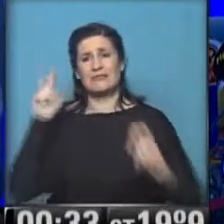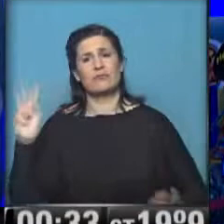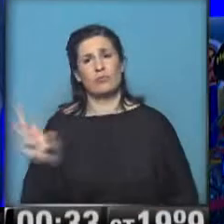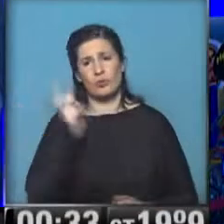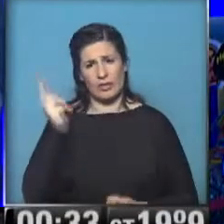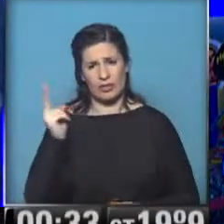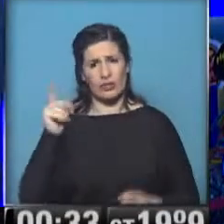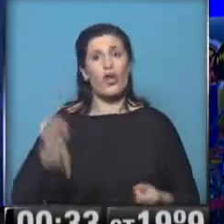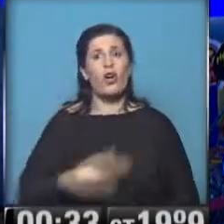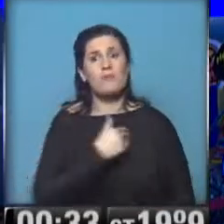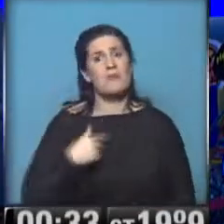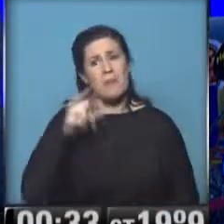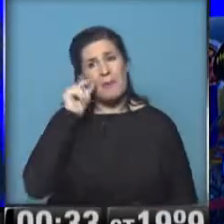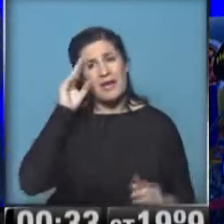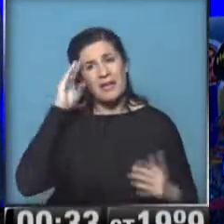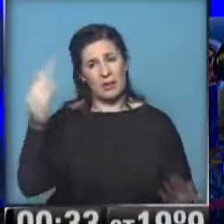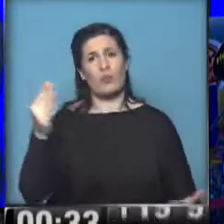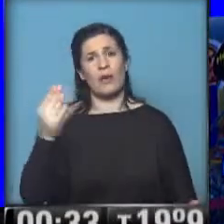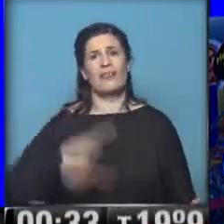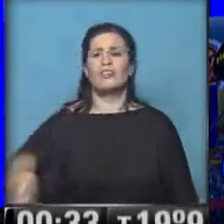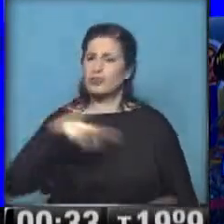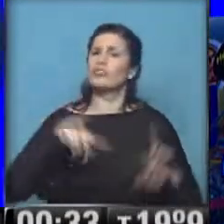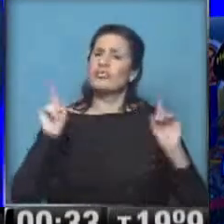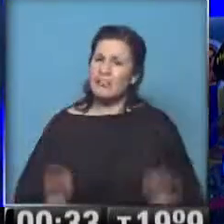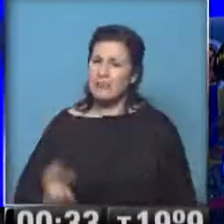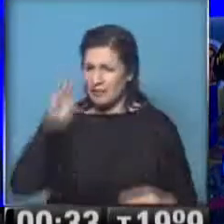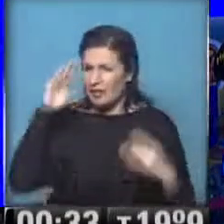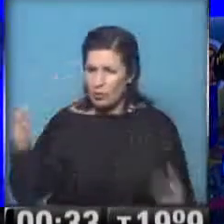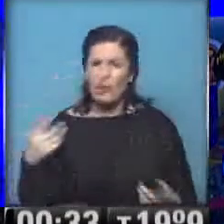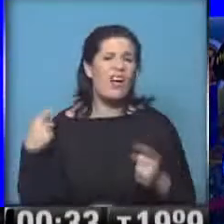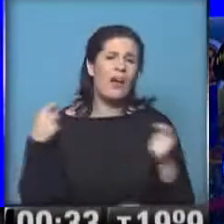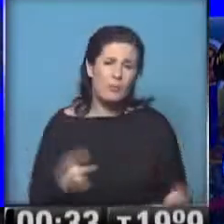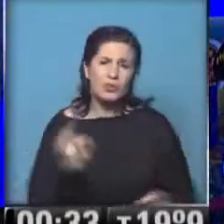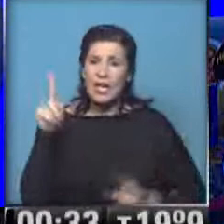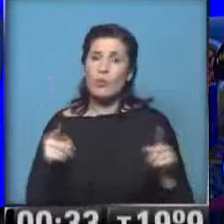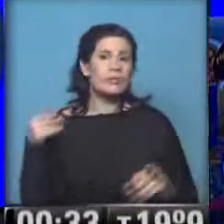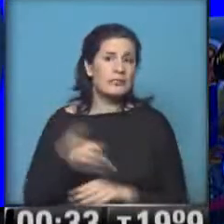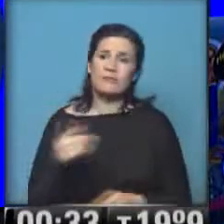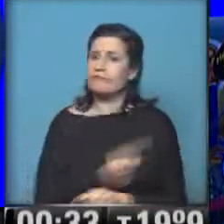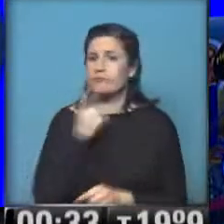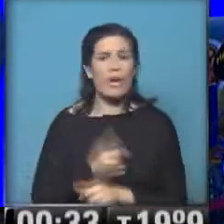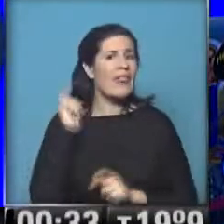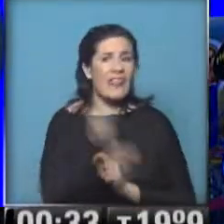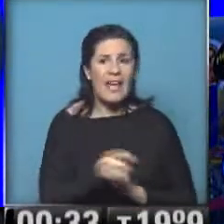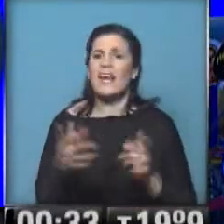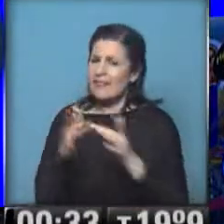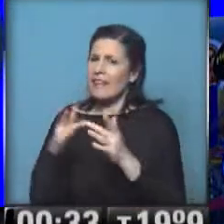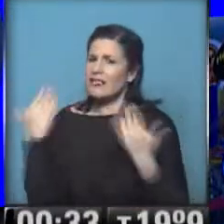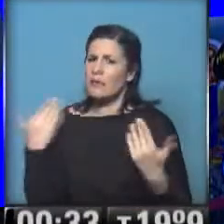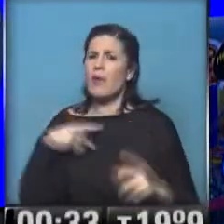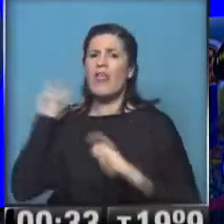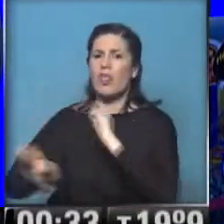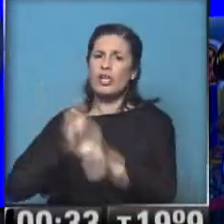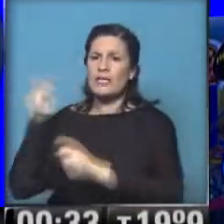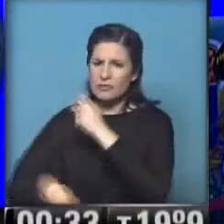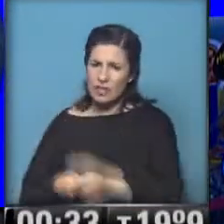lo recuerdan los padres, recuérdenlos todos, apóyenlos. Los que no se puedan acercar, a través de la página de Conduciendo a Conciencia van a